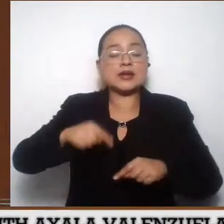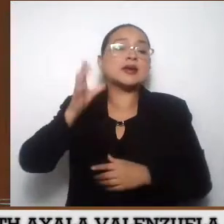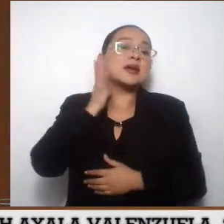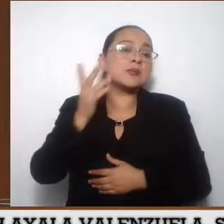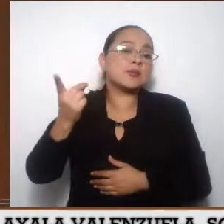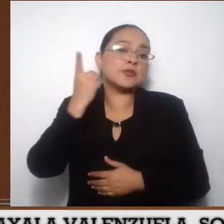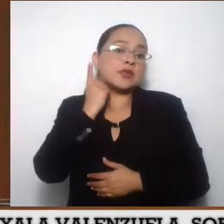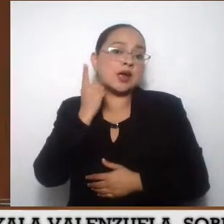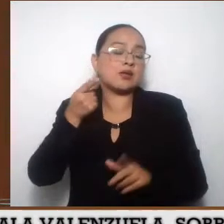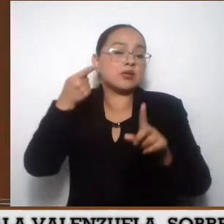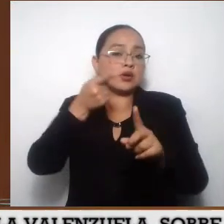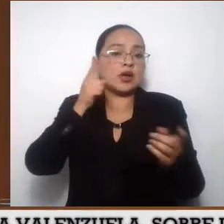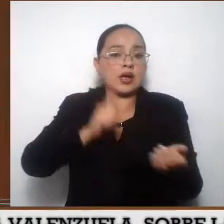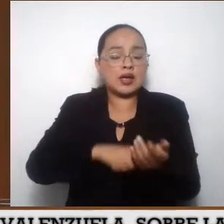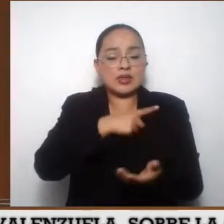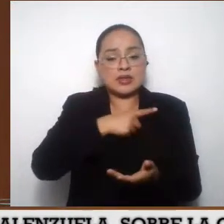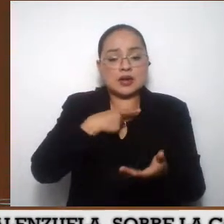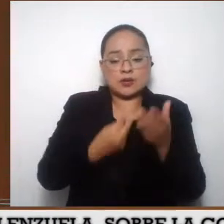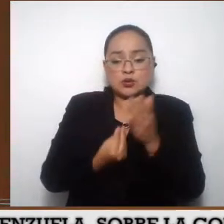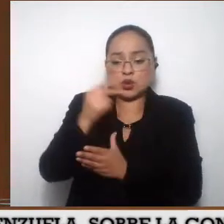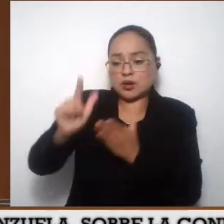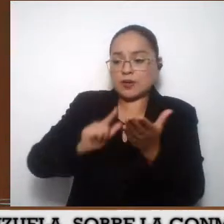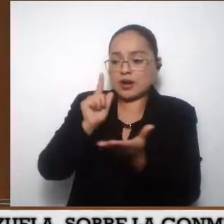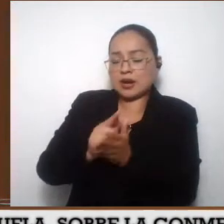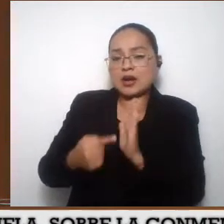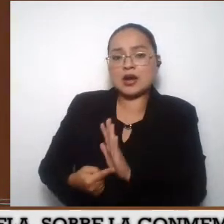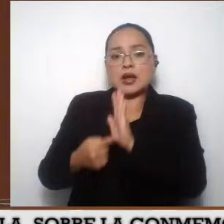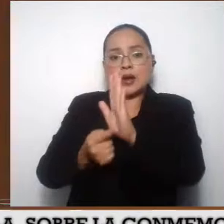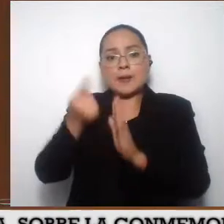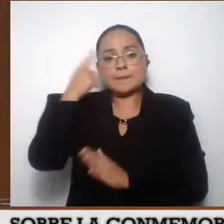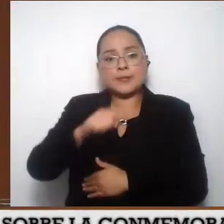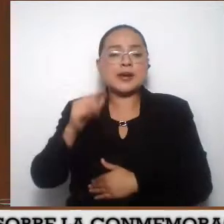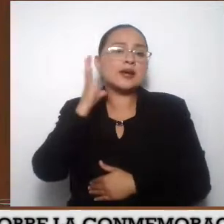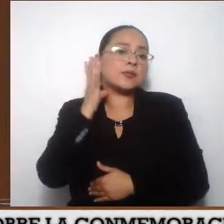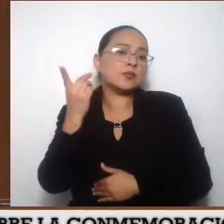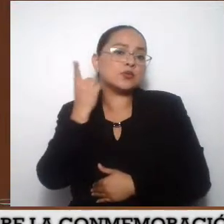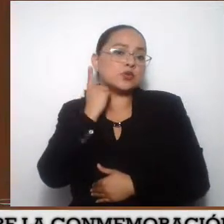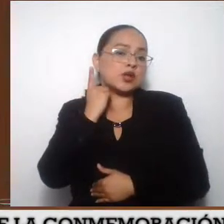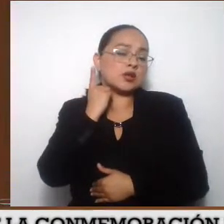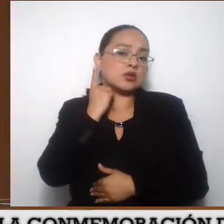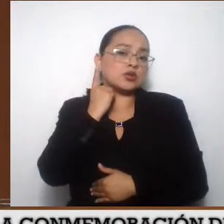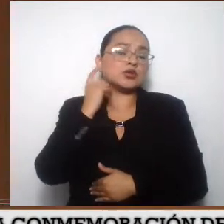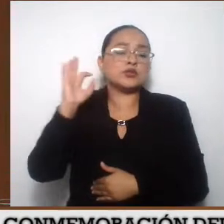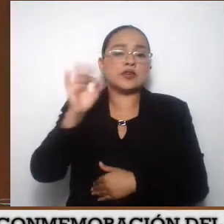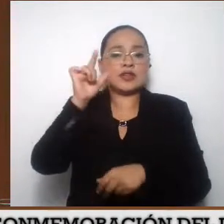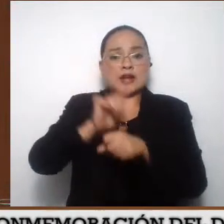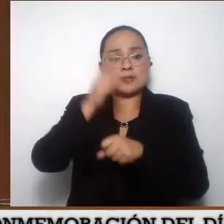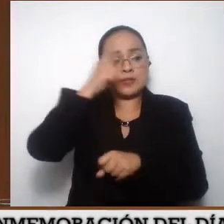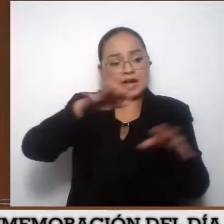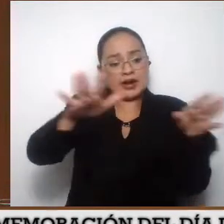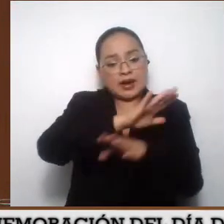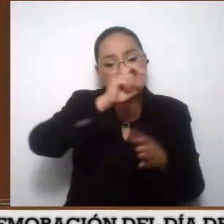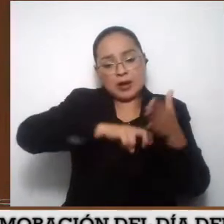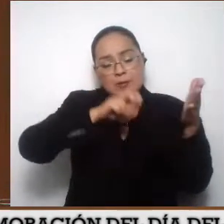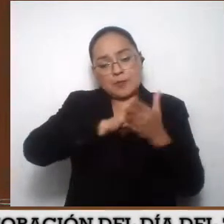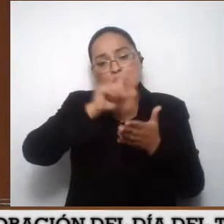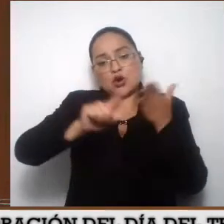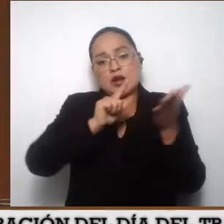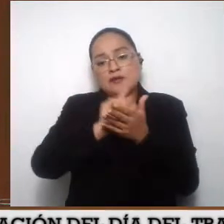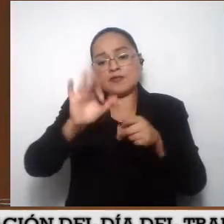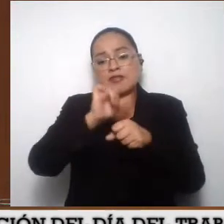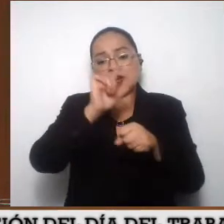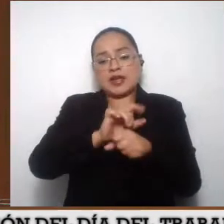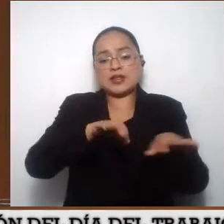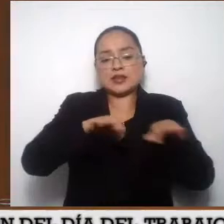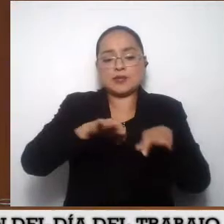un decreto al Congreso de la Unión para que se reforme la Ley Federal del Trabajo al adicionar las fracciones